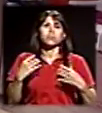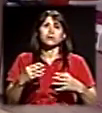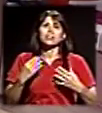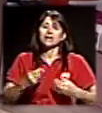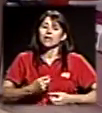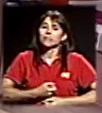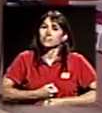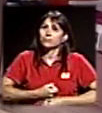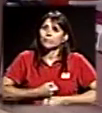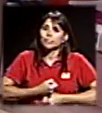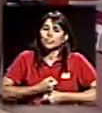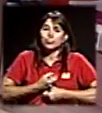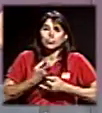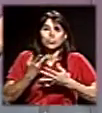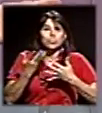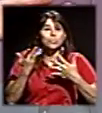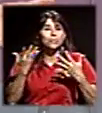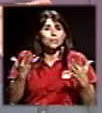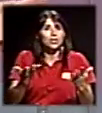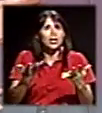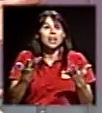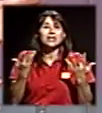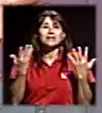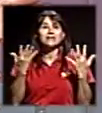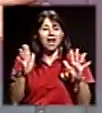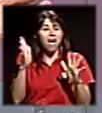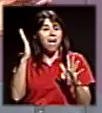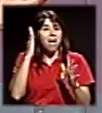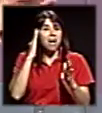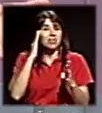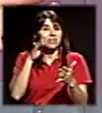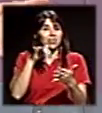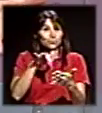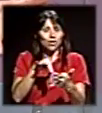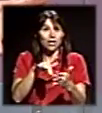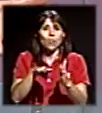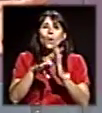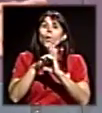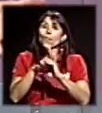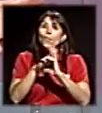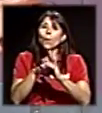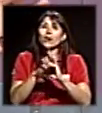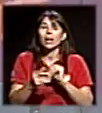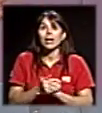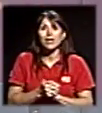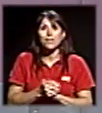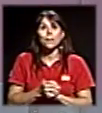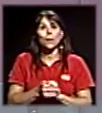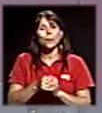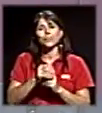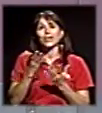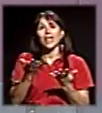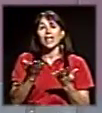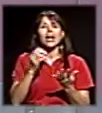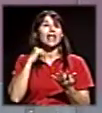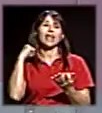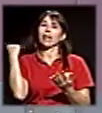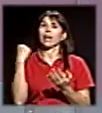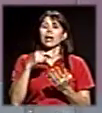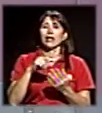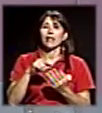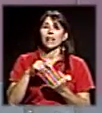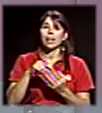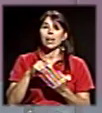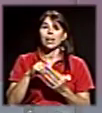han estudiado por ejemplo la vela y la pariente de la vela la que yo uso más porque la vela te puede hacer daño a